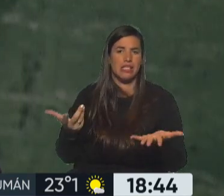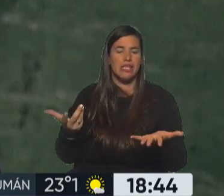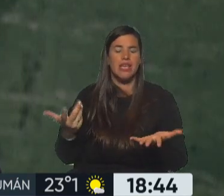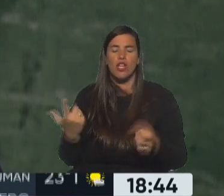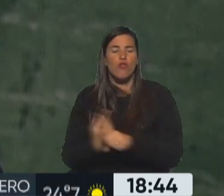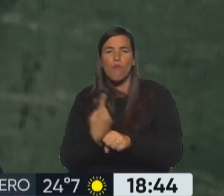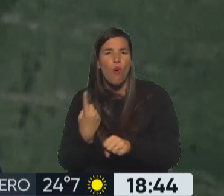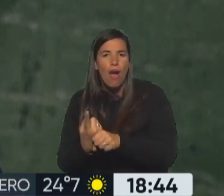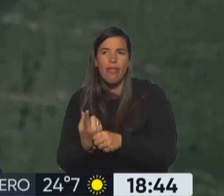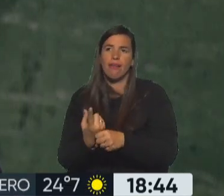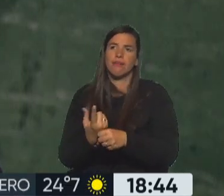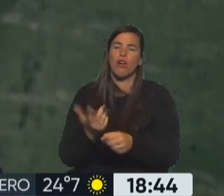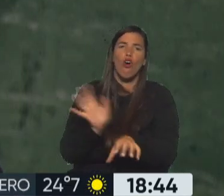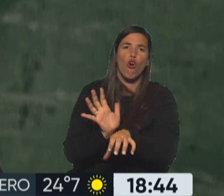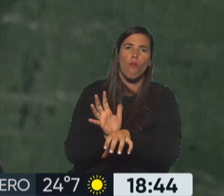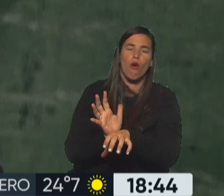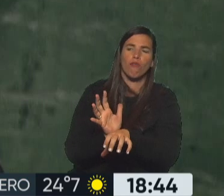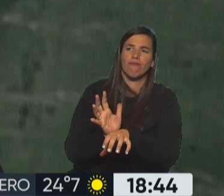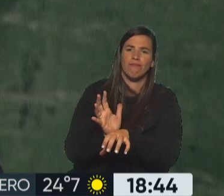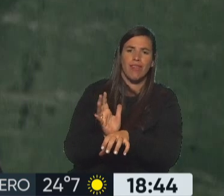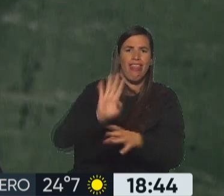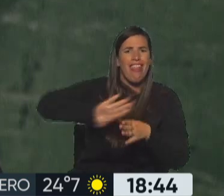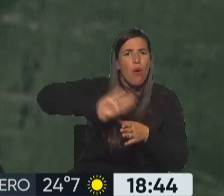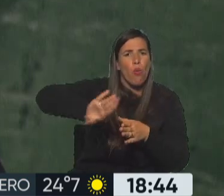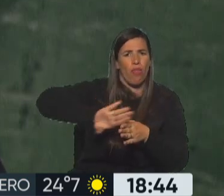insoportable cargar la mochila de la deuda externa.